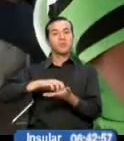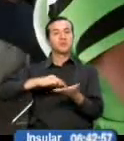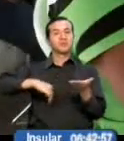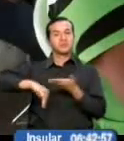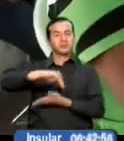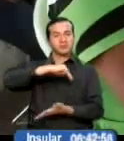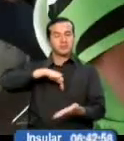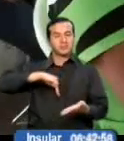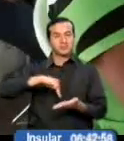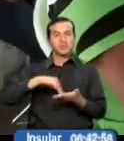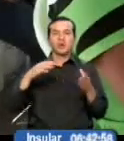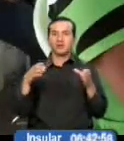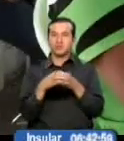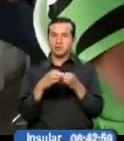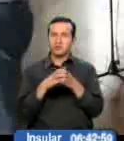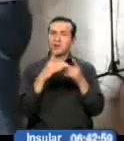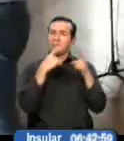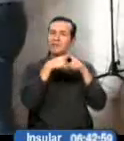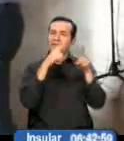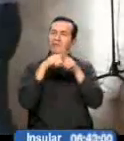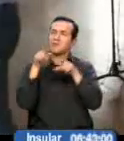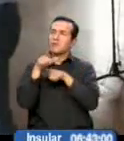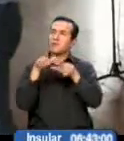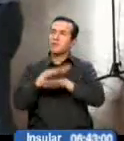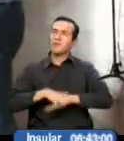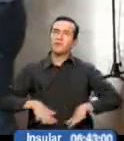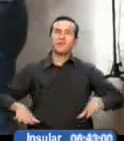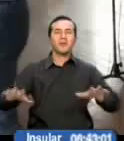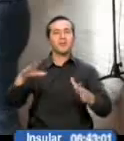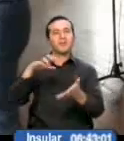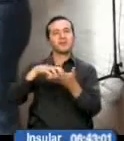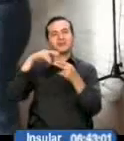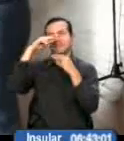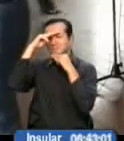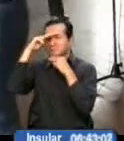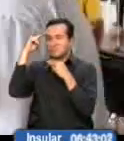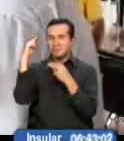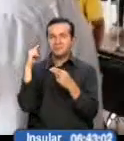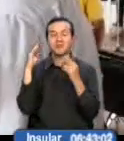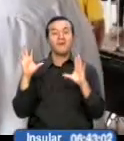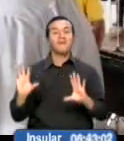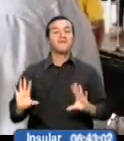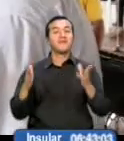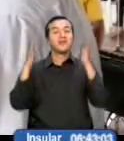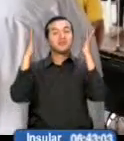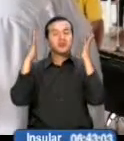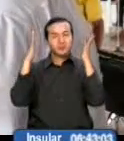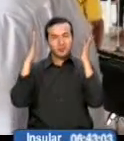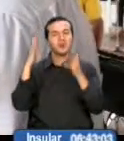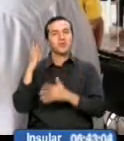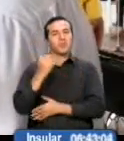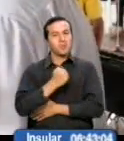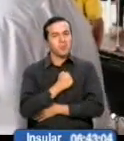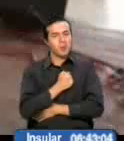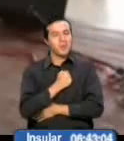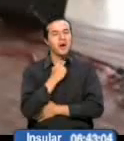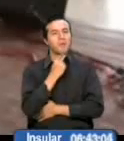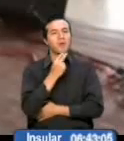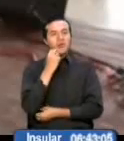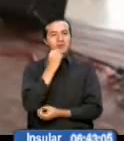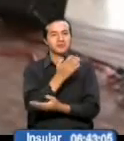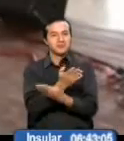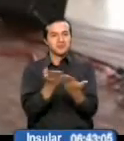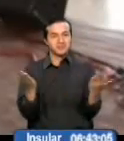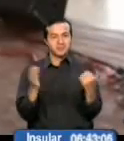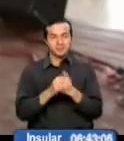Manabí. Asociaciones de varios rincones de la provincia rindieron homenaje con el festival Somos Nuestra Propia Voz.